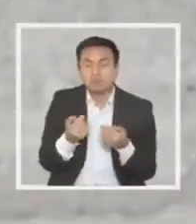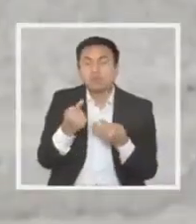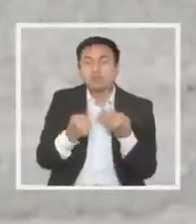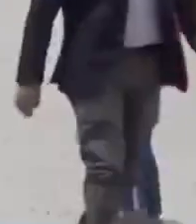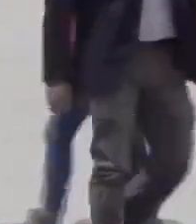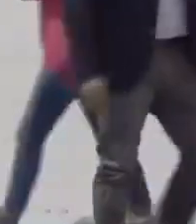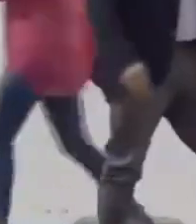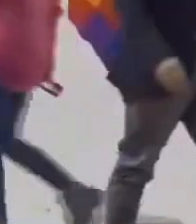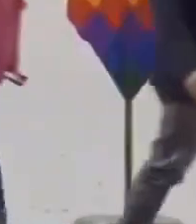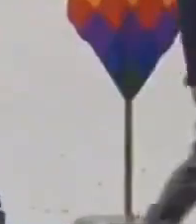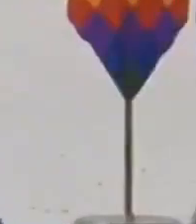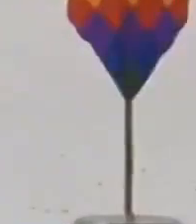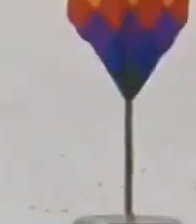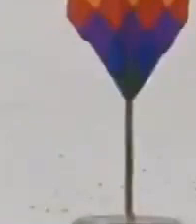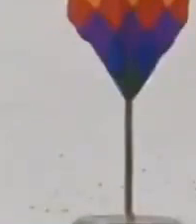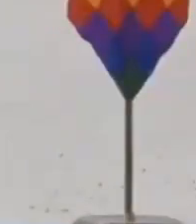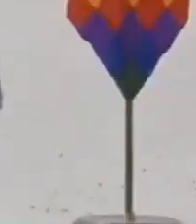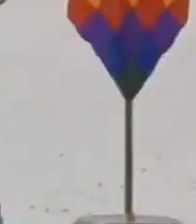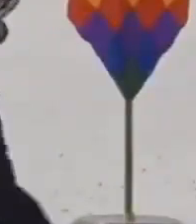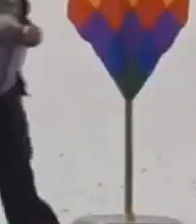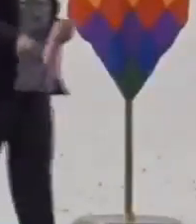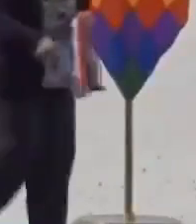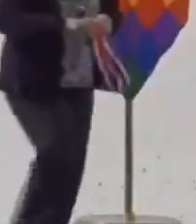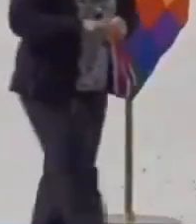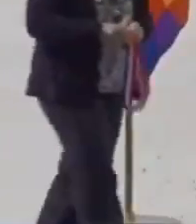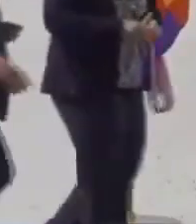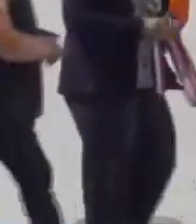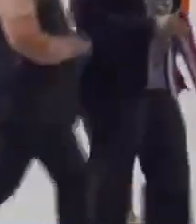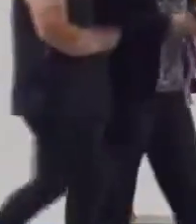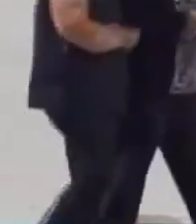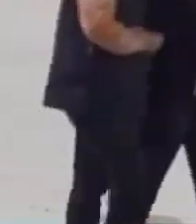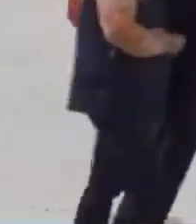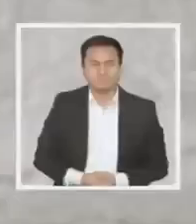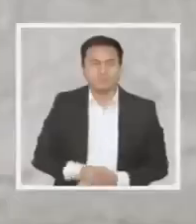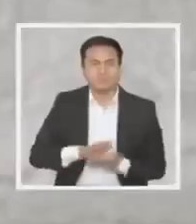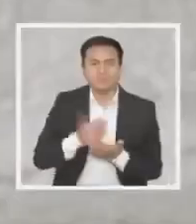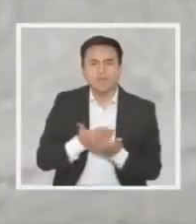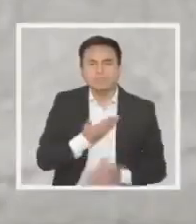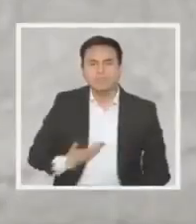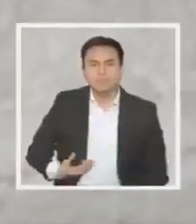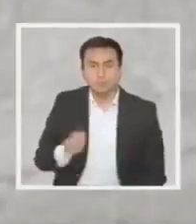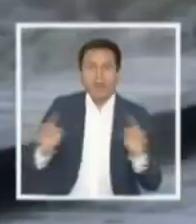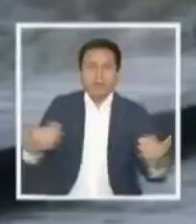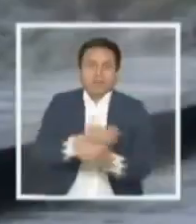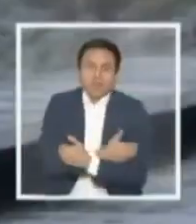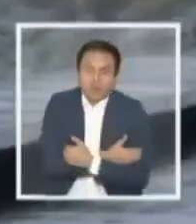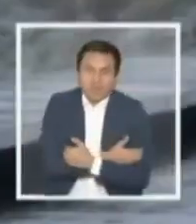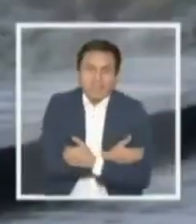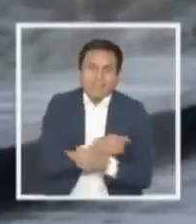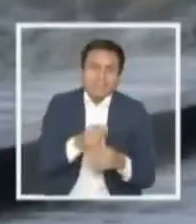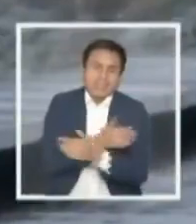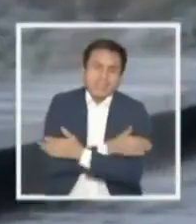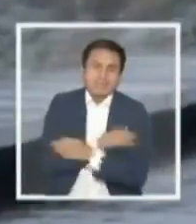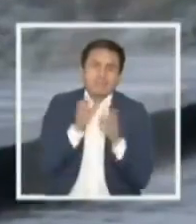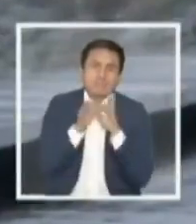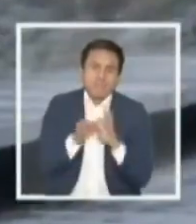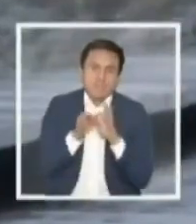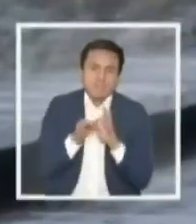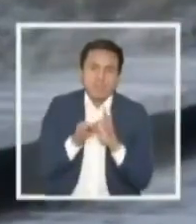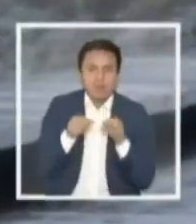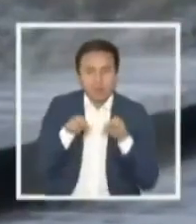de abril. Le pedimos al presidente de la República responder algunas preguntas de la prensa. Presidente, muy buenas tardes. Desde entonces, la estrategia ha